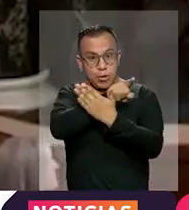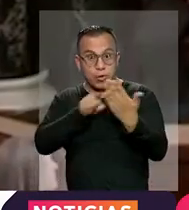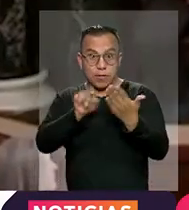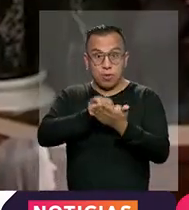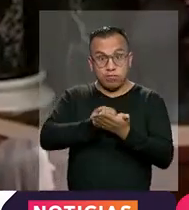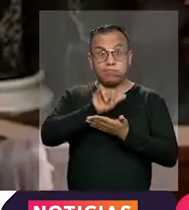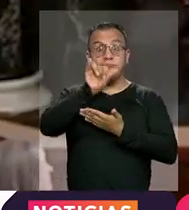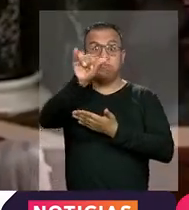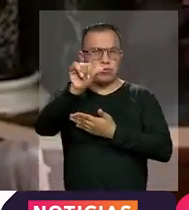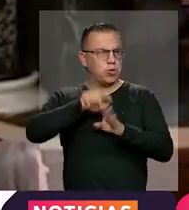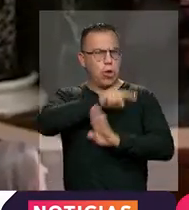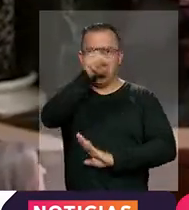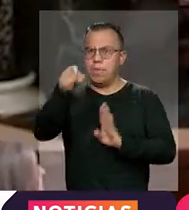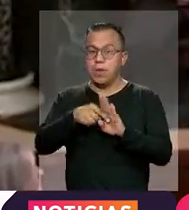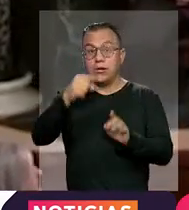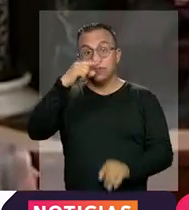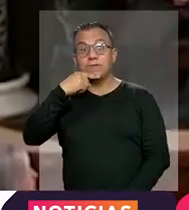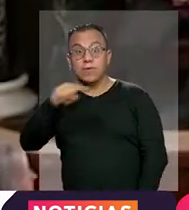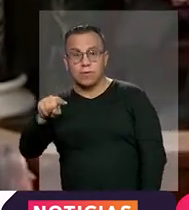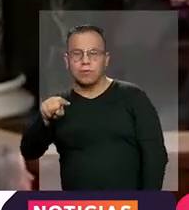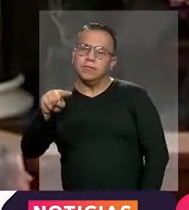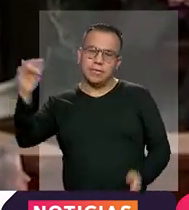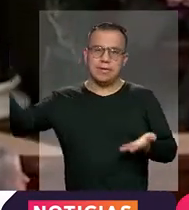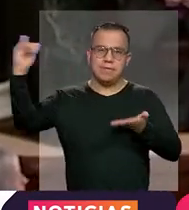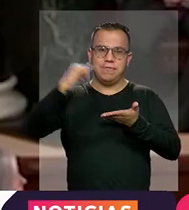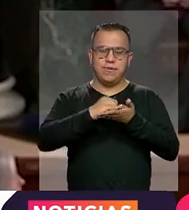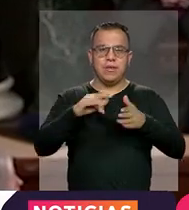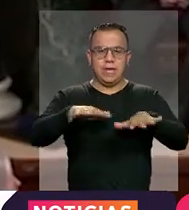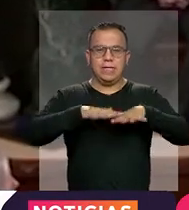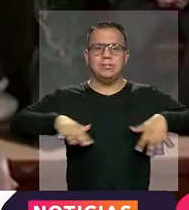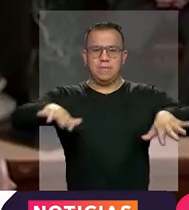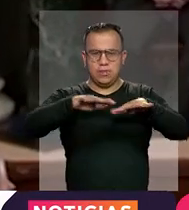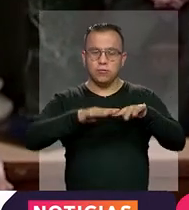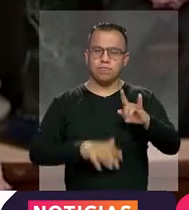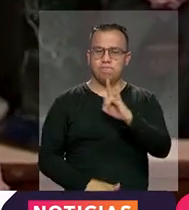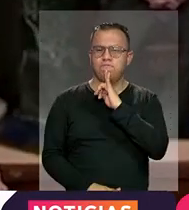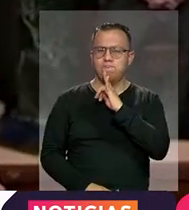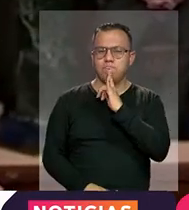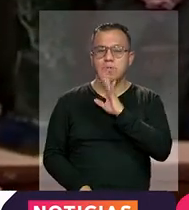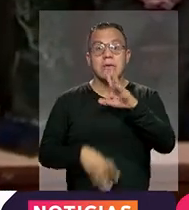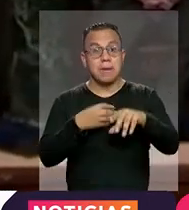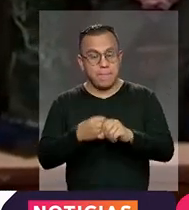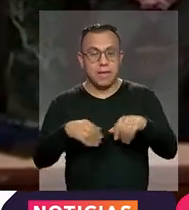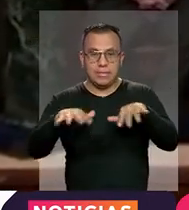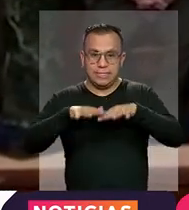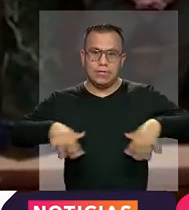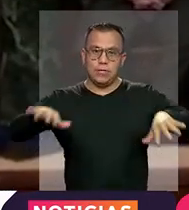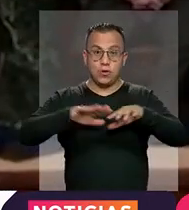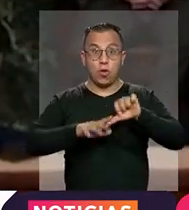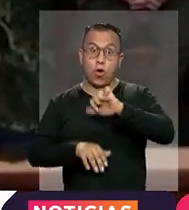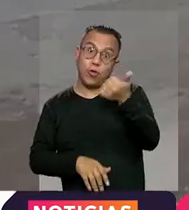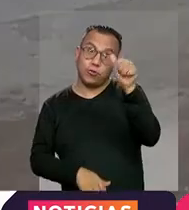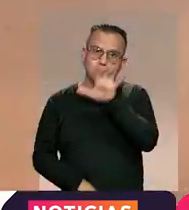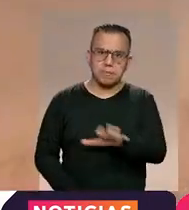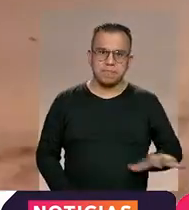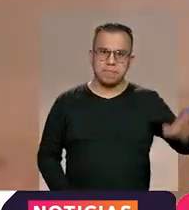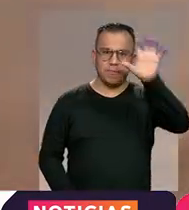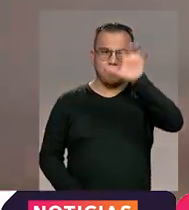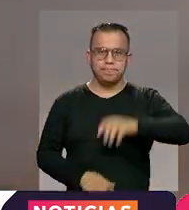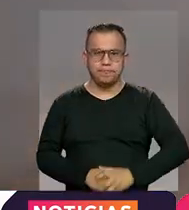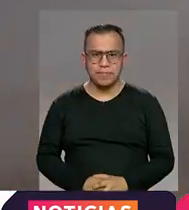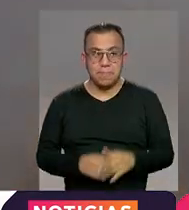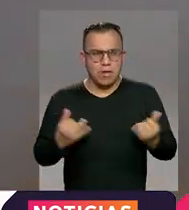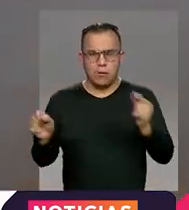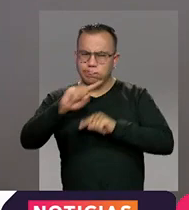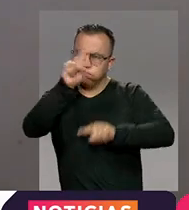vuelos, todos los vuelos de Rusia sobre espacio estadounidense y además sobre espacio en otros países. A su vez, crece